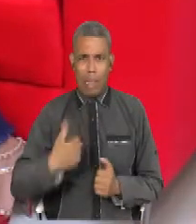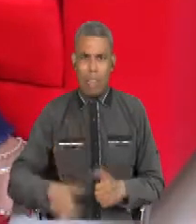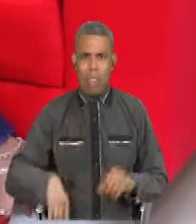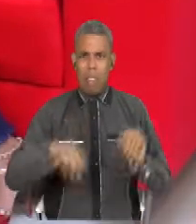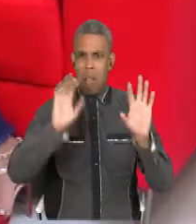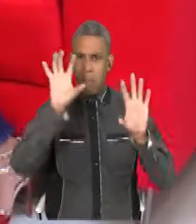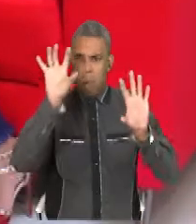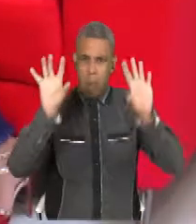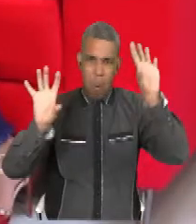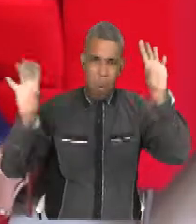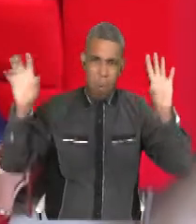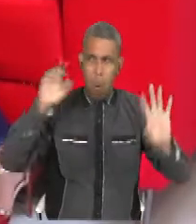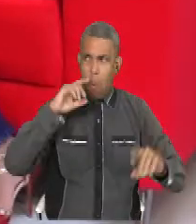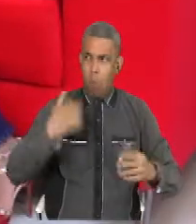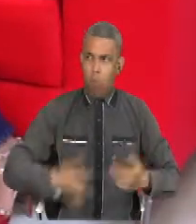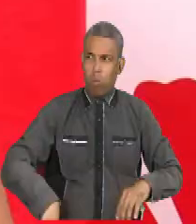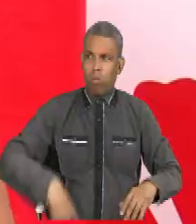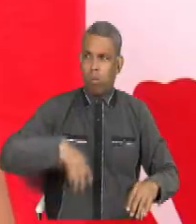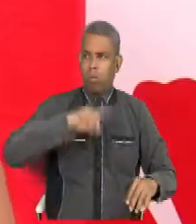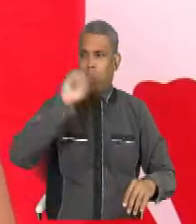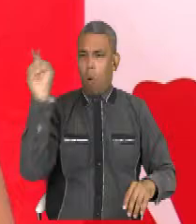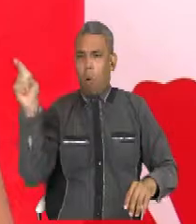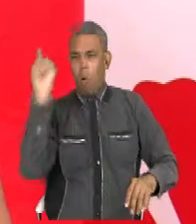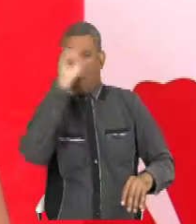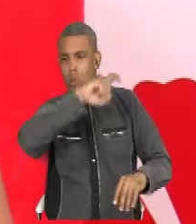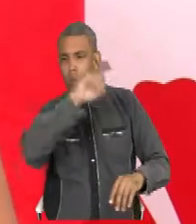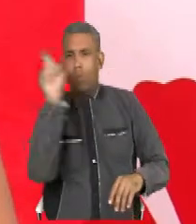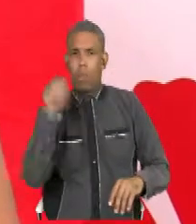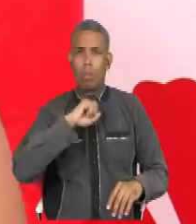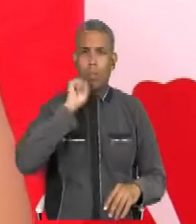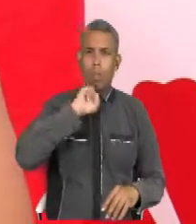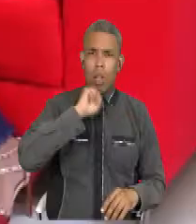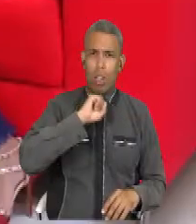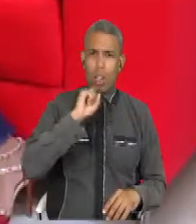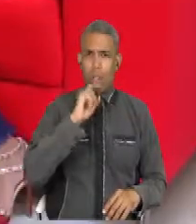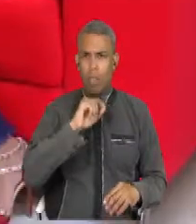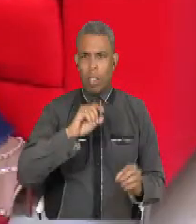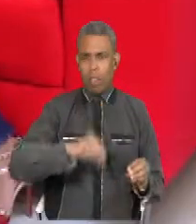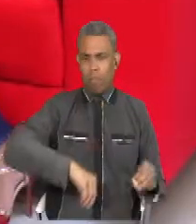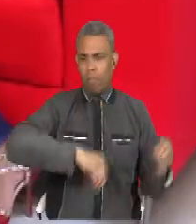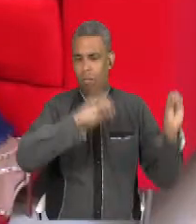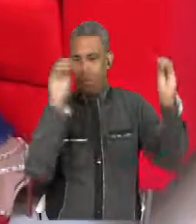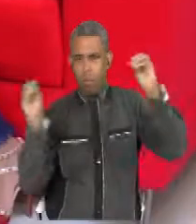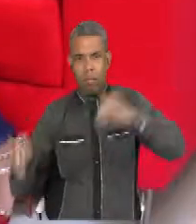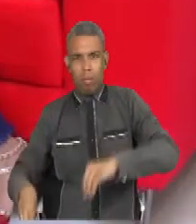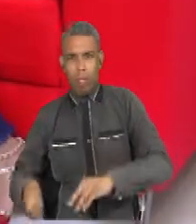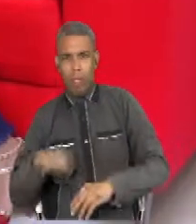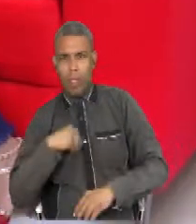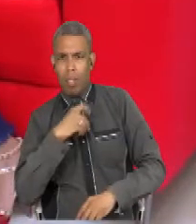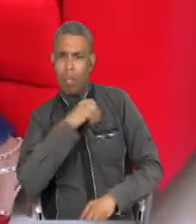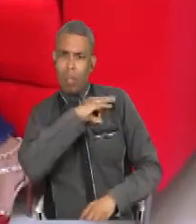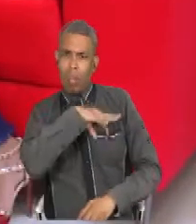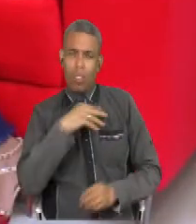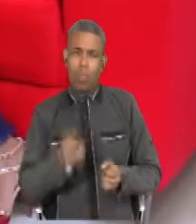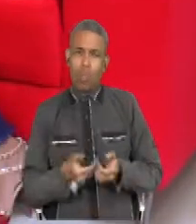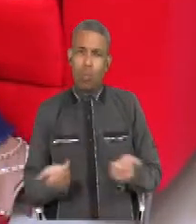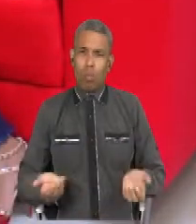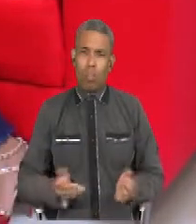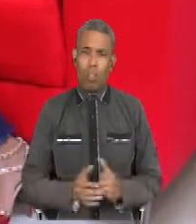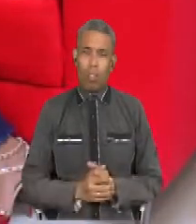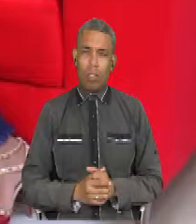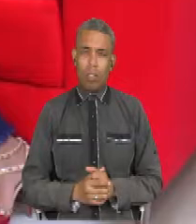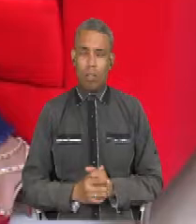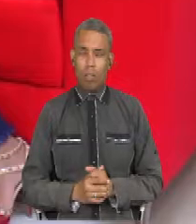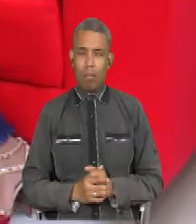tarimas en el mundo. Cuéntanos ese paso de Barranca Bermeja a Chile. Bueno, la verdad que todo este